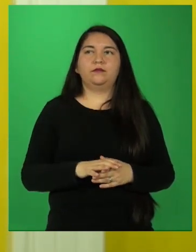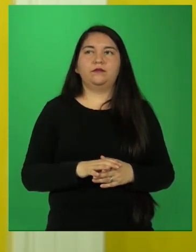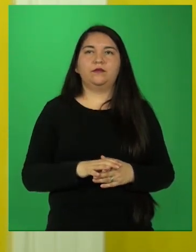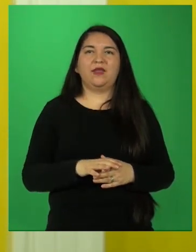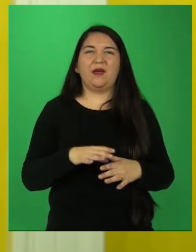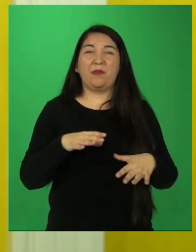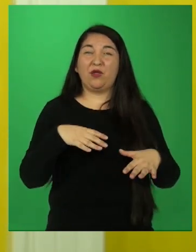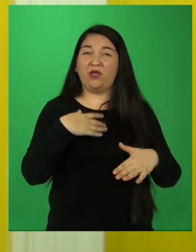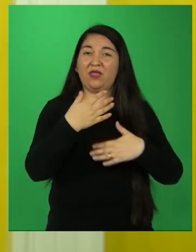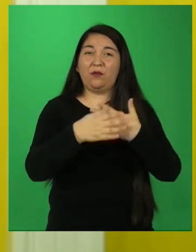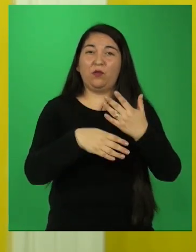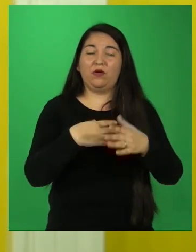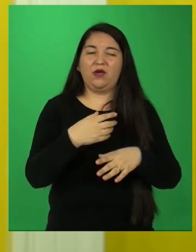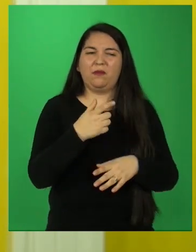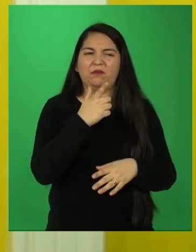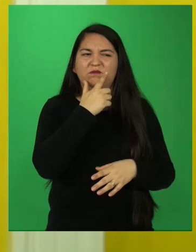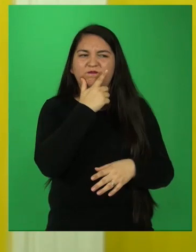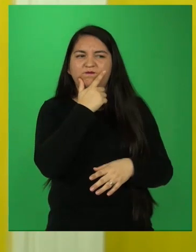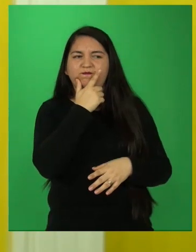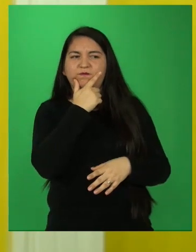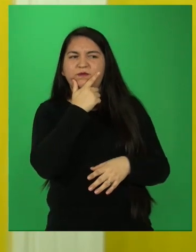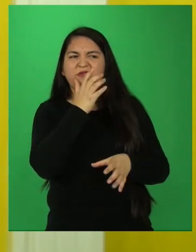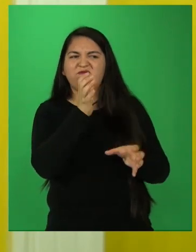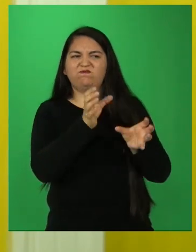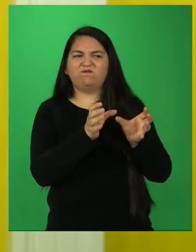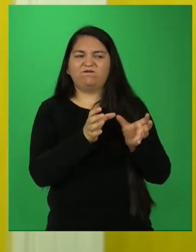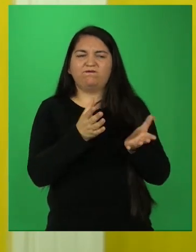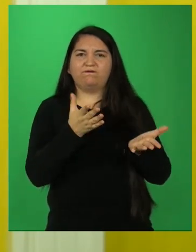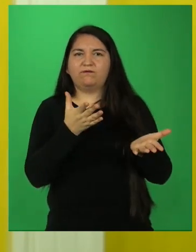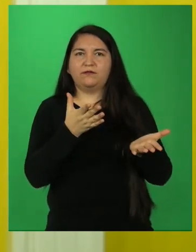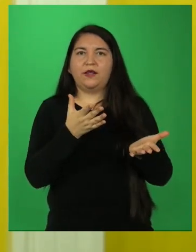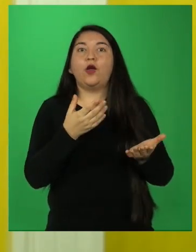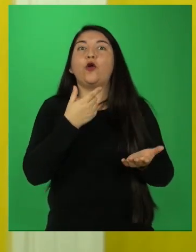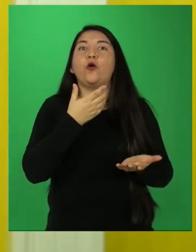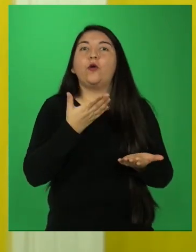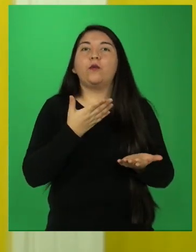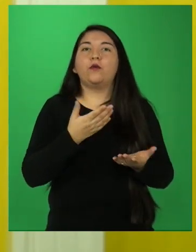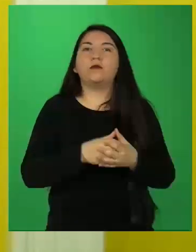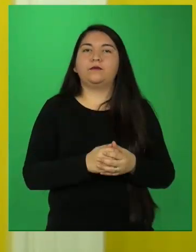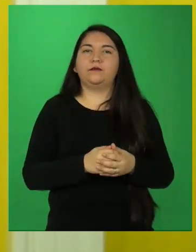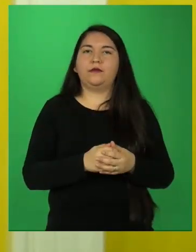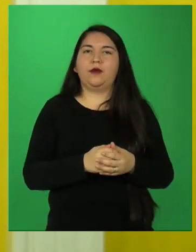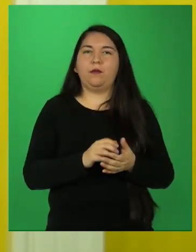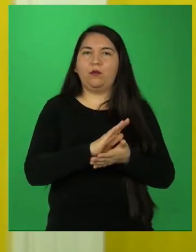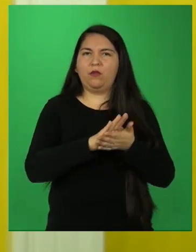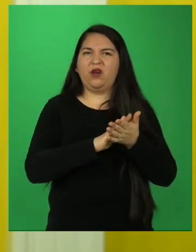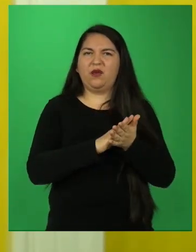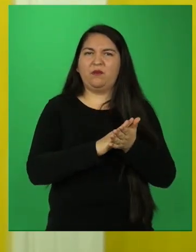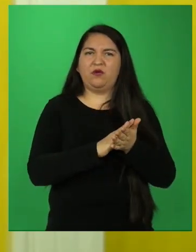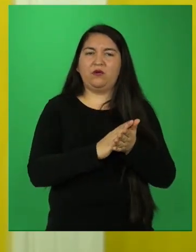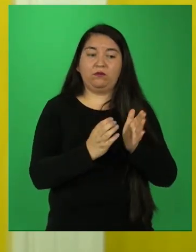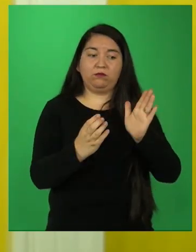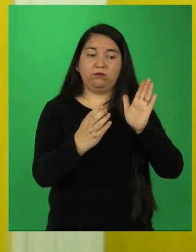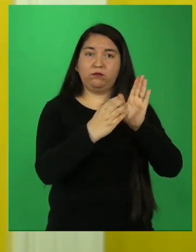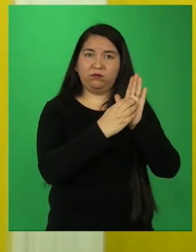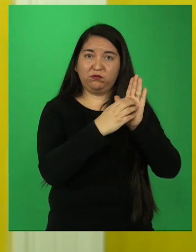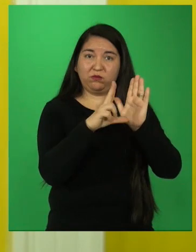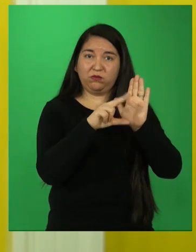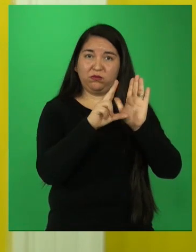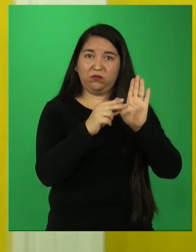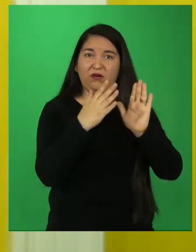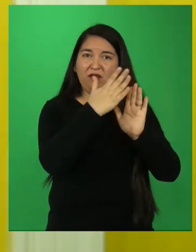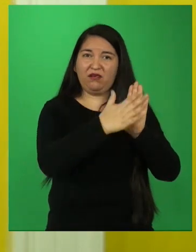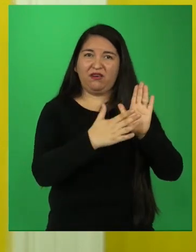fue cuestionable. ¿Cómo cuestionamos al fijismo? Con la pregunta, ¿qué pasa con los fósiles? ¿Cómo podía explicar